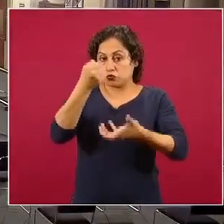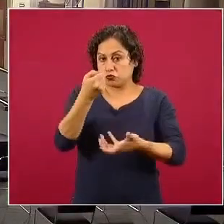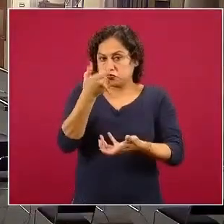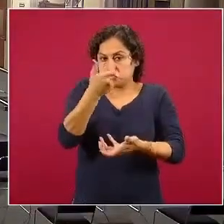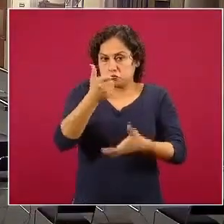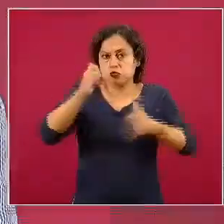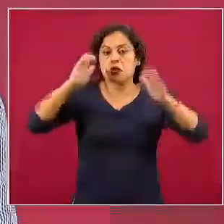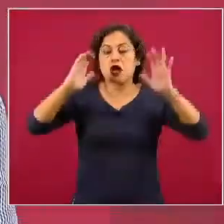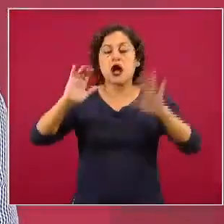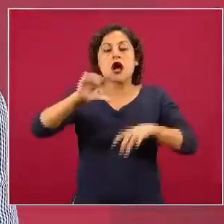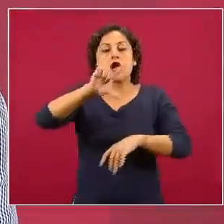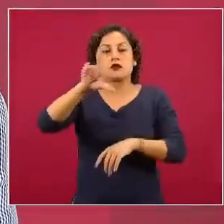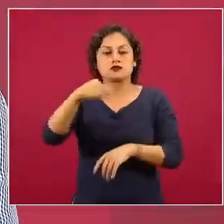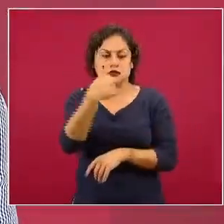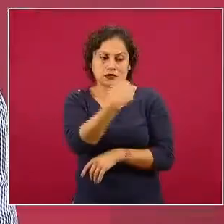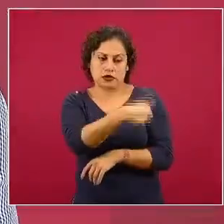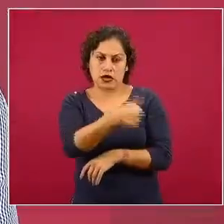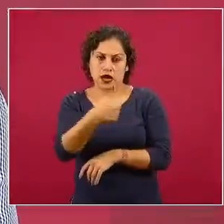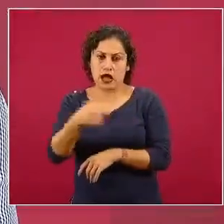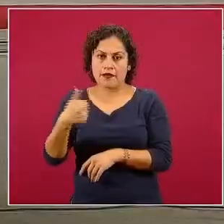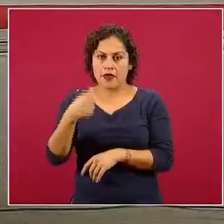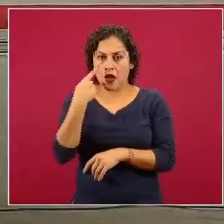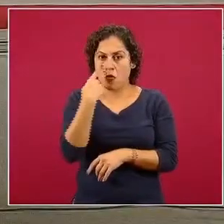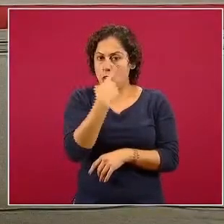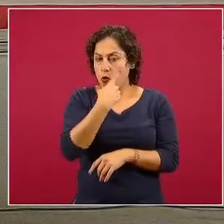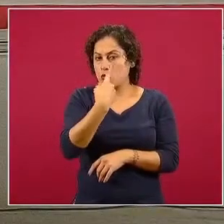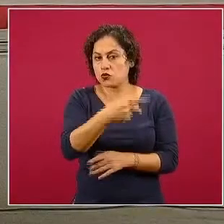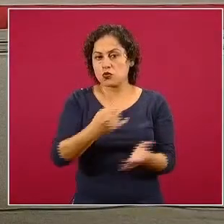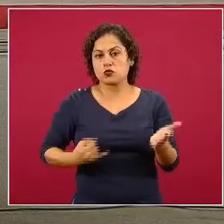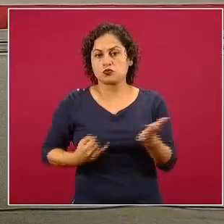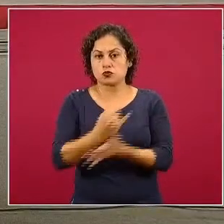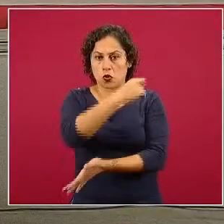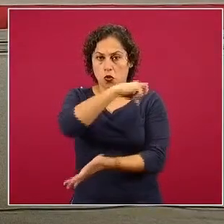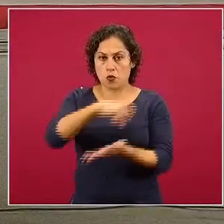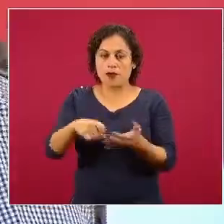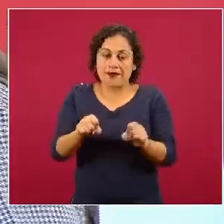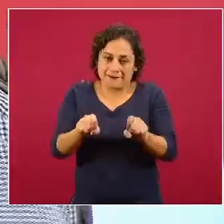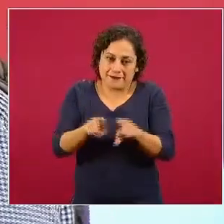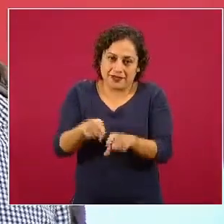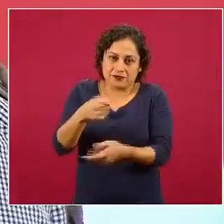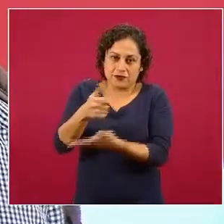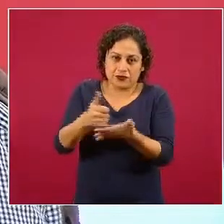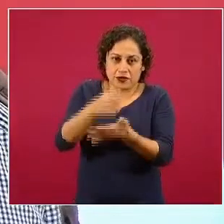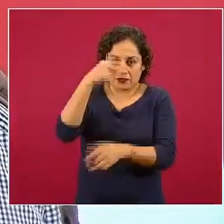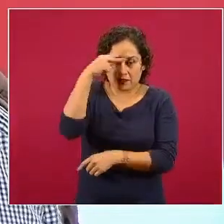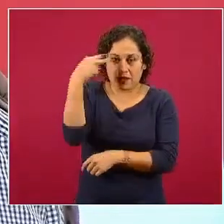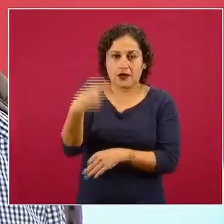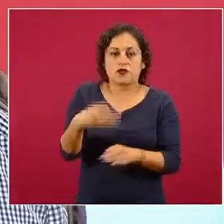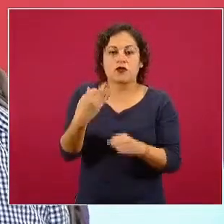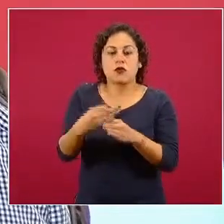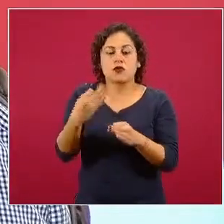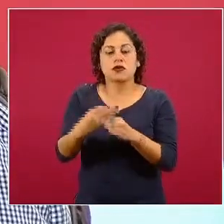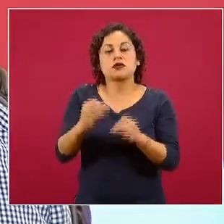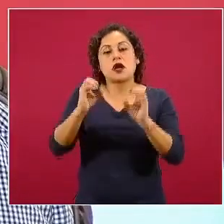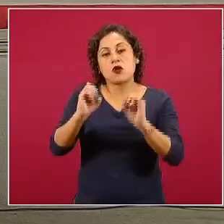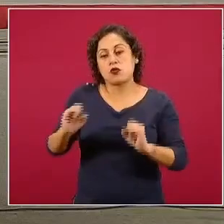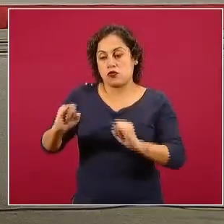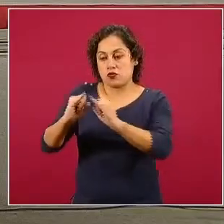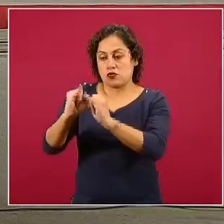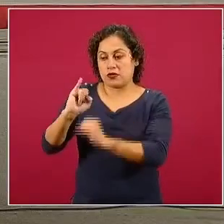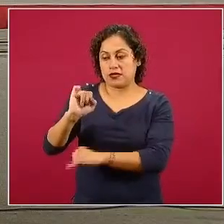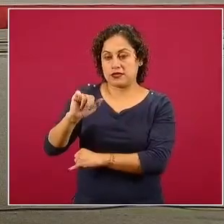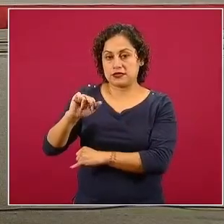adquirir pruebas de este tipo, así como lo ha hecho la Ciudad de México, más allá de las que en su momento también el INSABI pueda